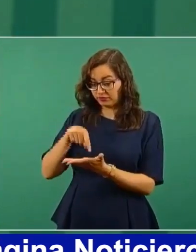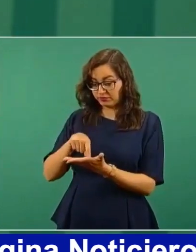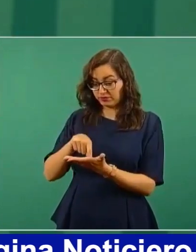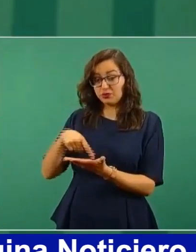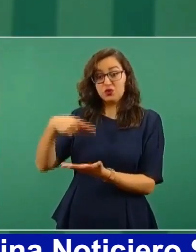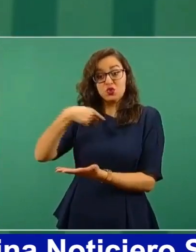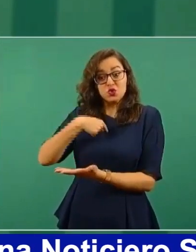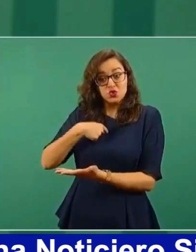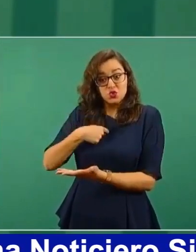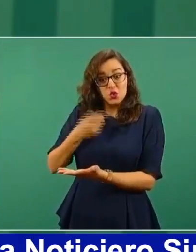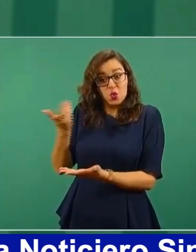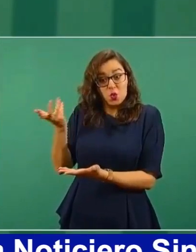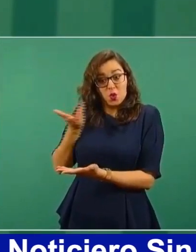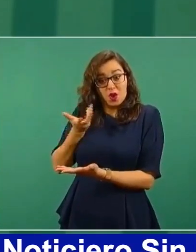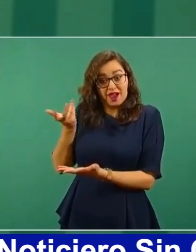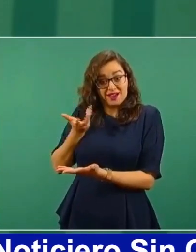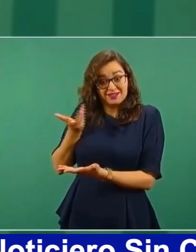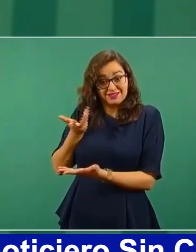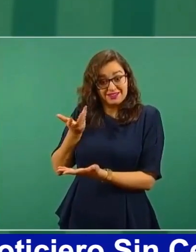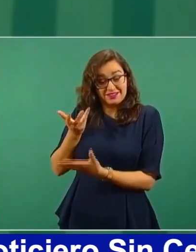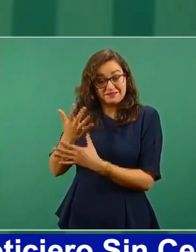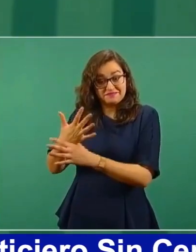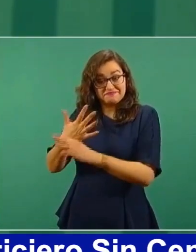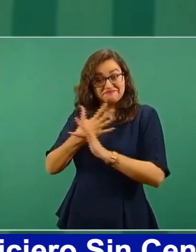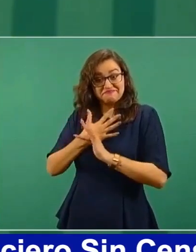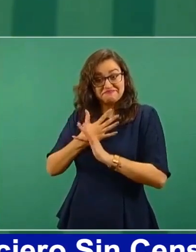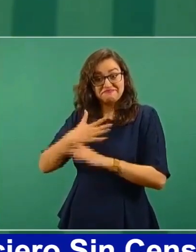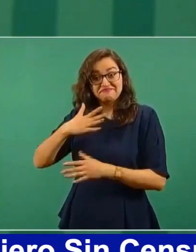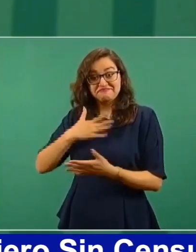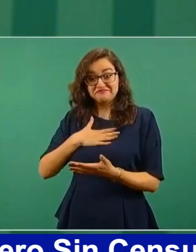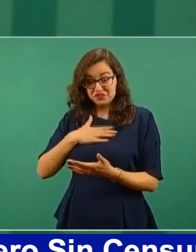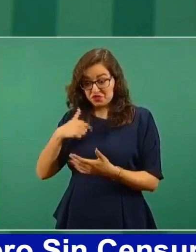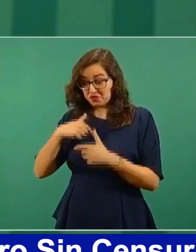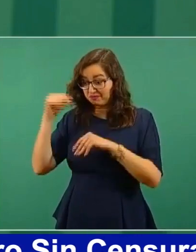supuestamente había elaborado. Utilizaban hasta mis palabras,